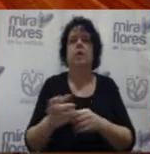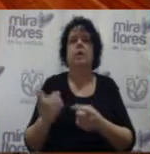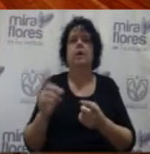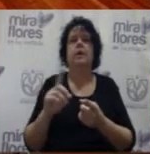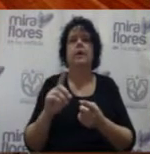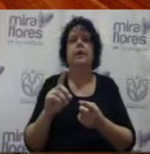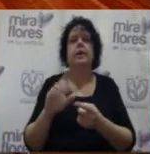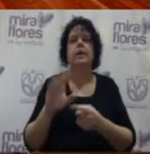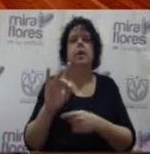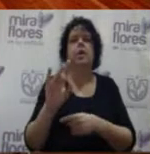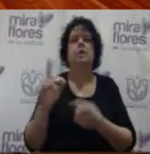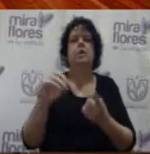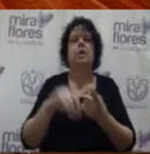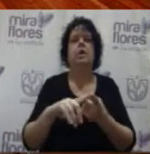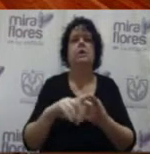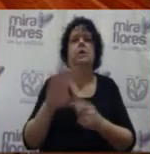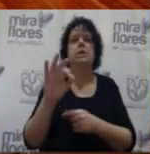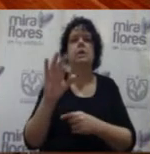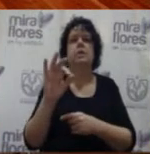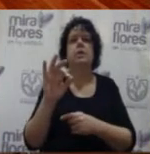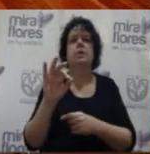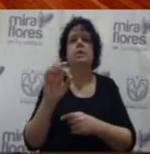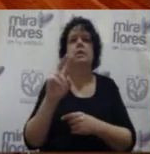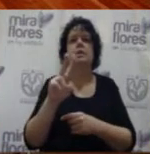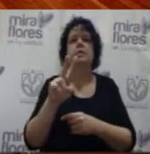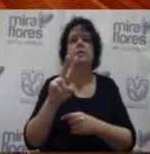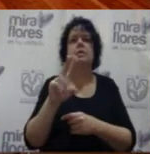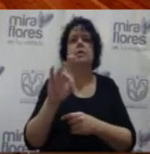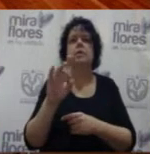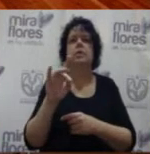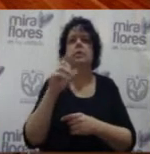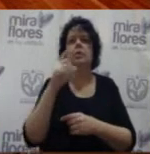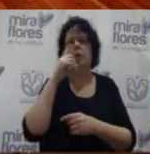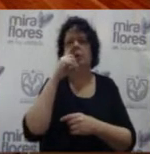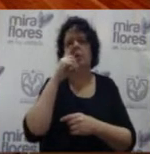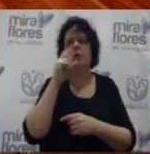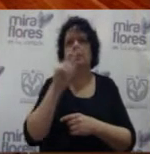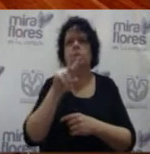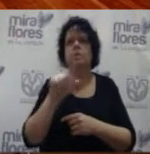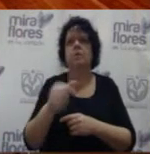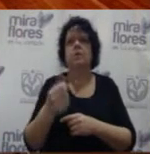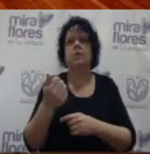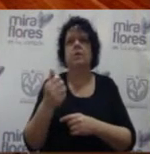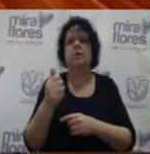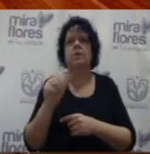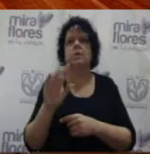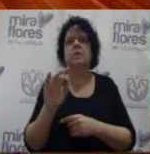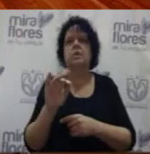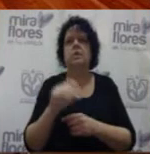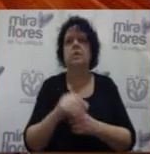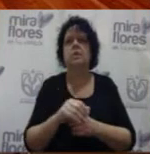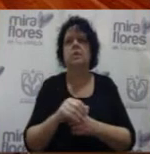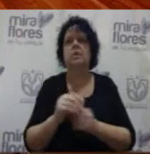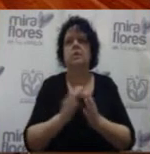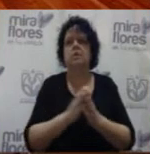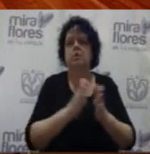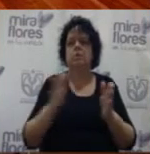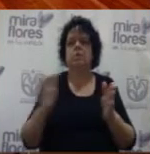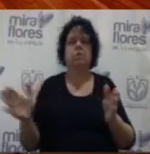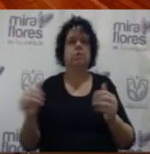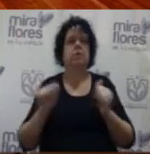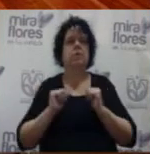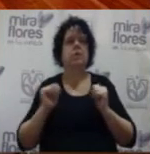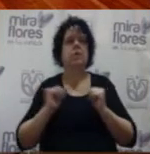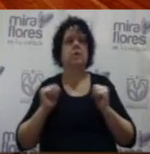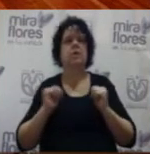8 horas hasta las 9 horas del día 28 de junio del 2018, correspondiente a su periodo vacacional respectivo por las